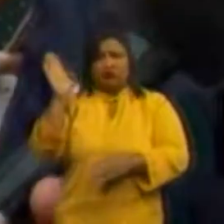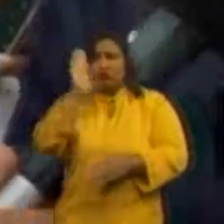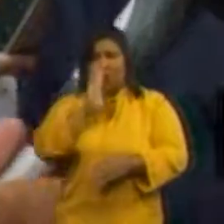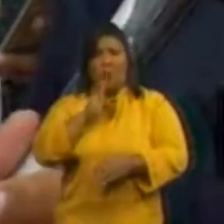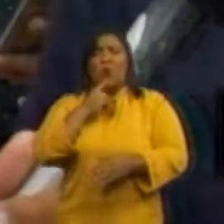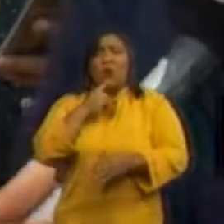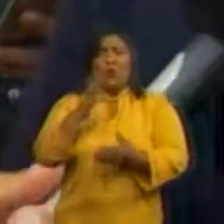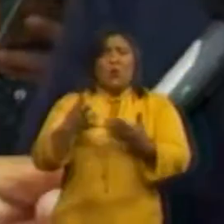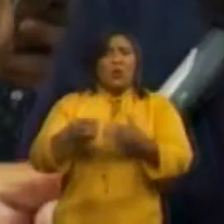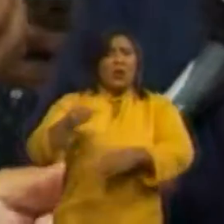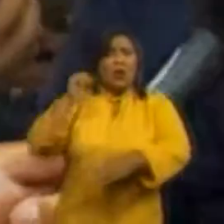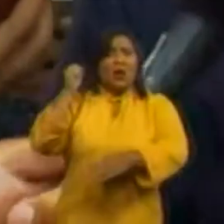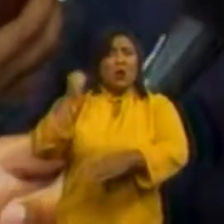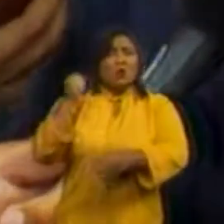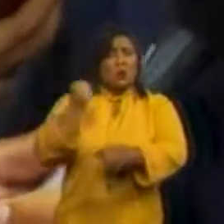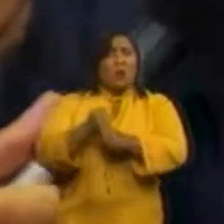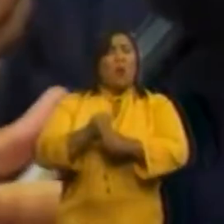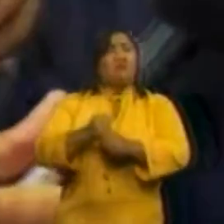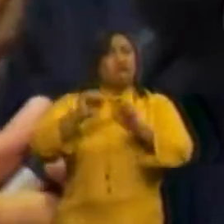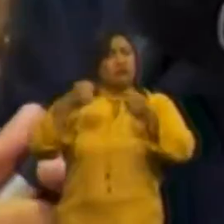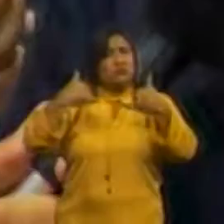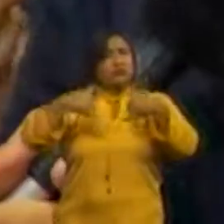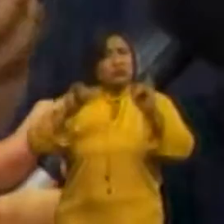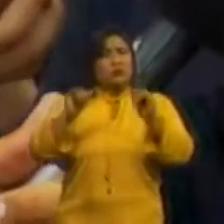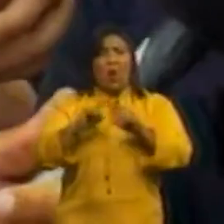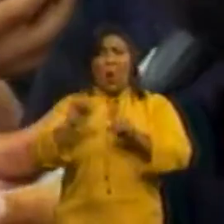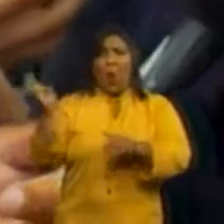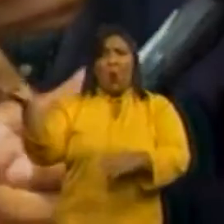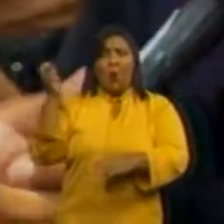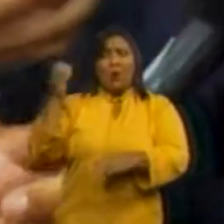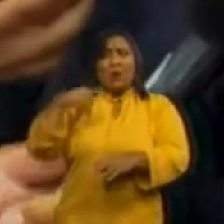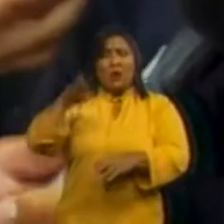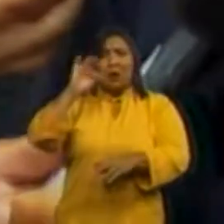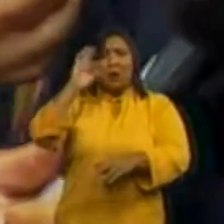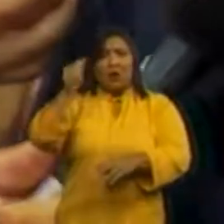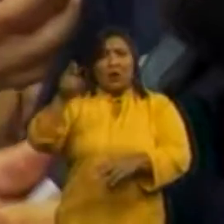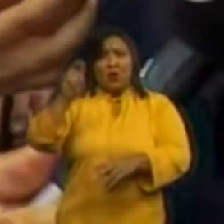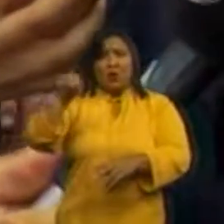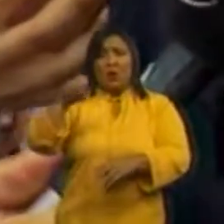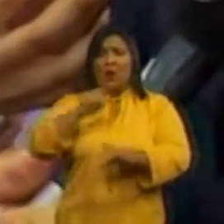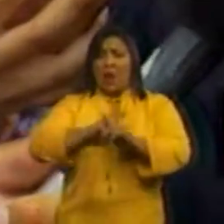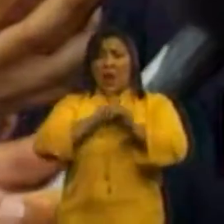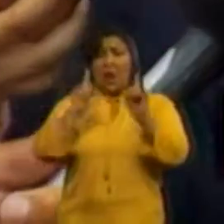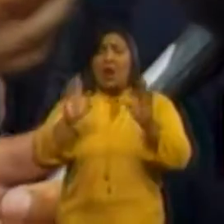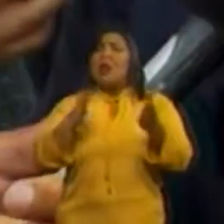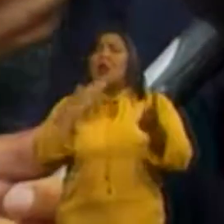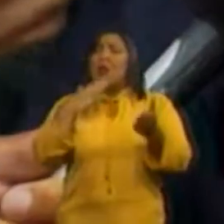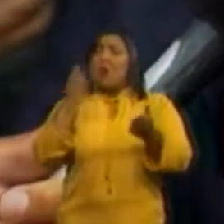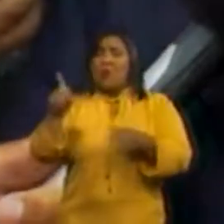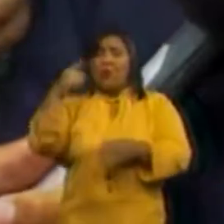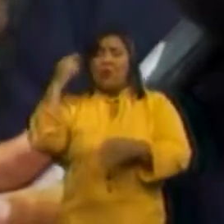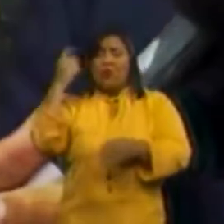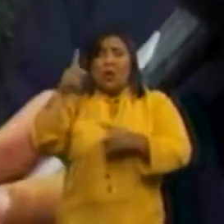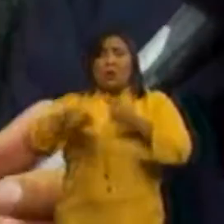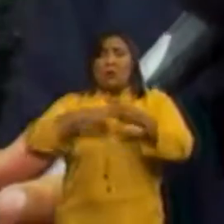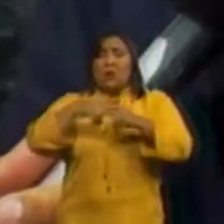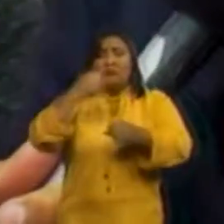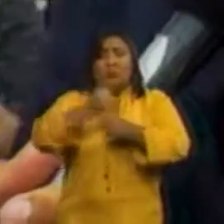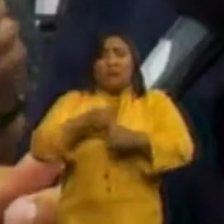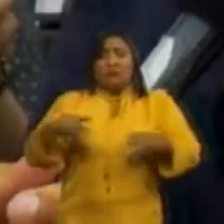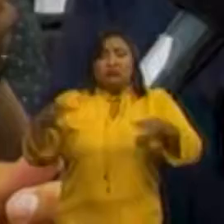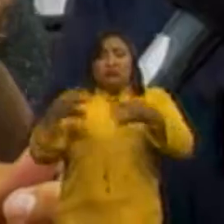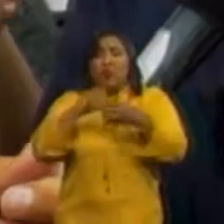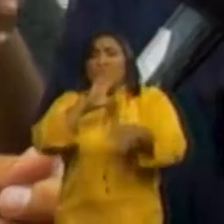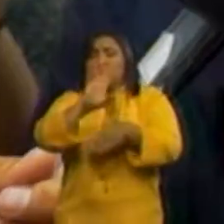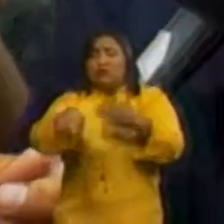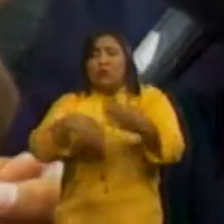que se va a deshacer ningún derecho a los trabajadores menos aún la jubilación patronal lo que hemos sido claro como bieber no nacionales que estamos trabajando en conjunto con todos